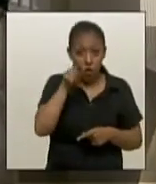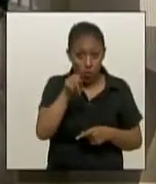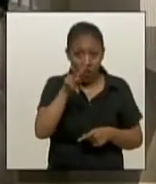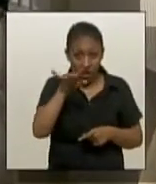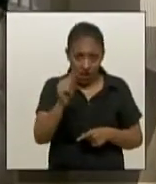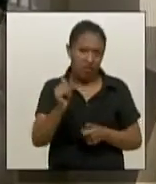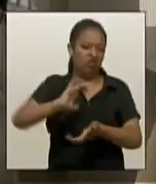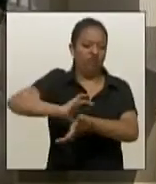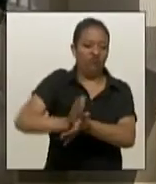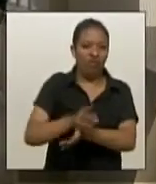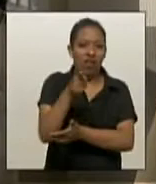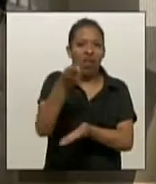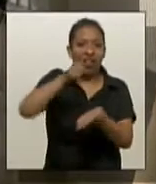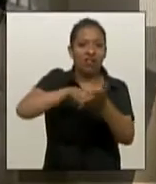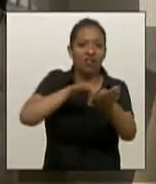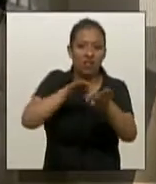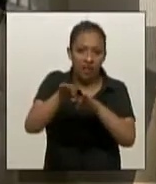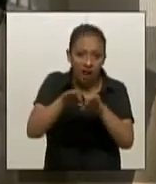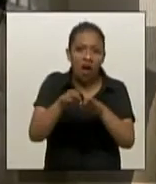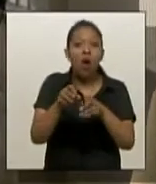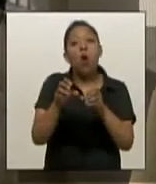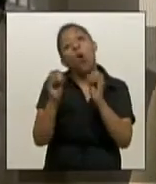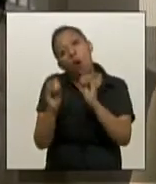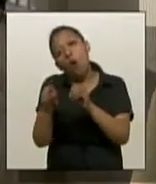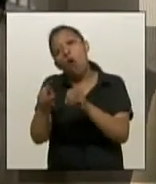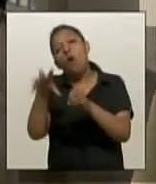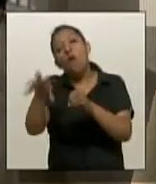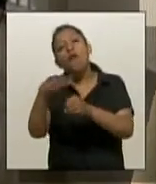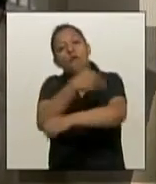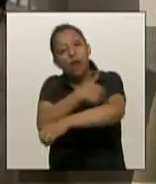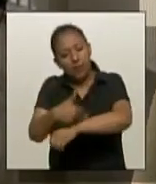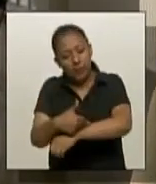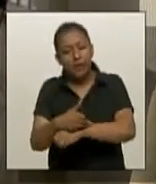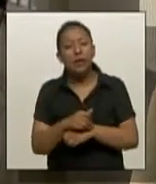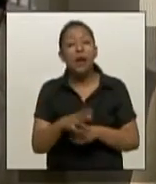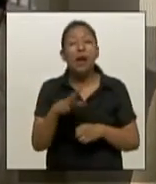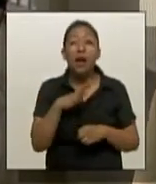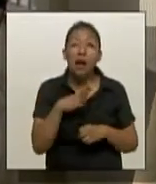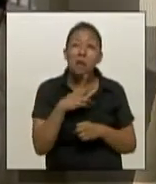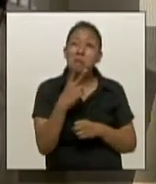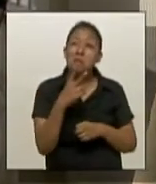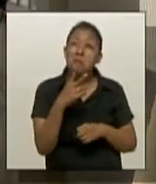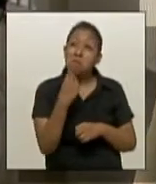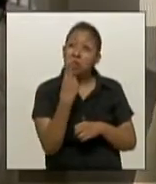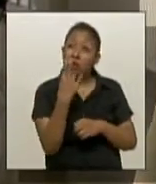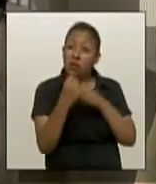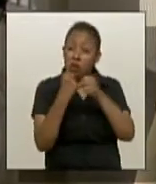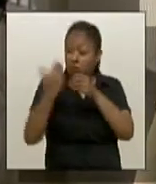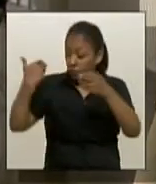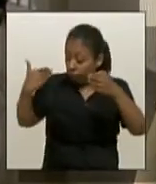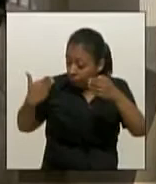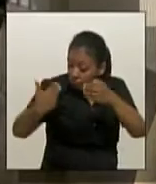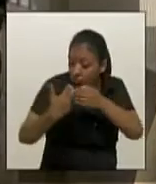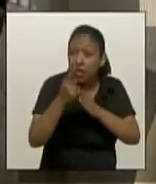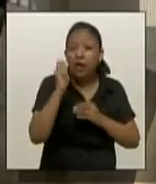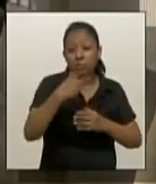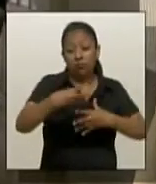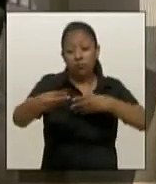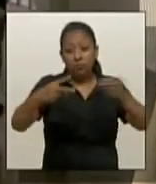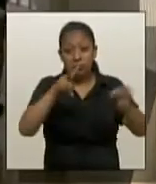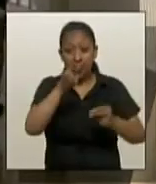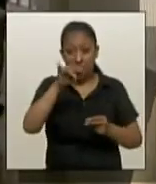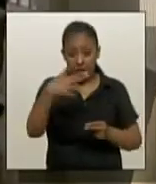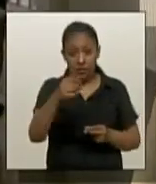en el ámbito laboral y en el ámbito de la familia. Tenemos más de 25 años de vivir esta pandemia del